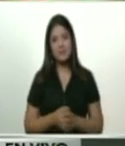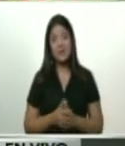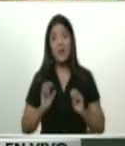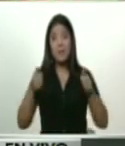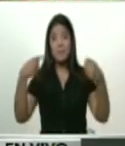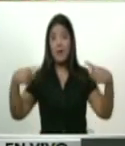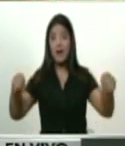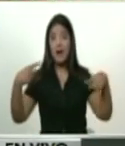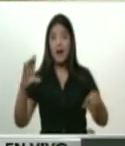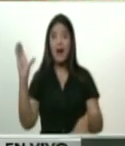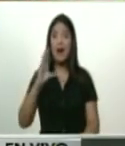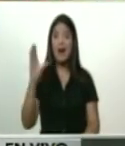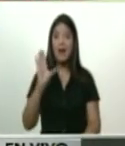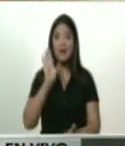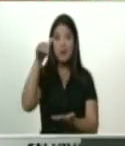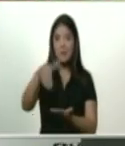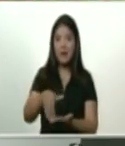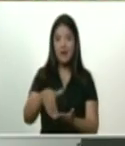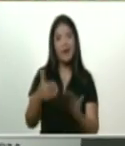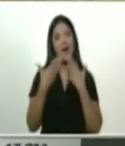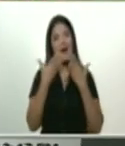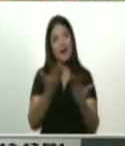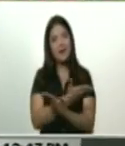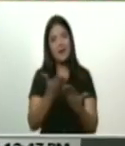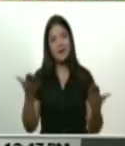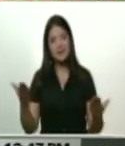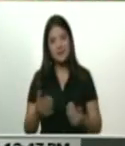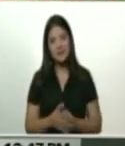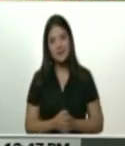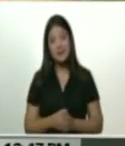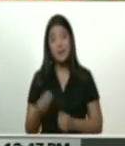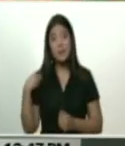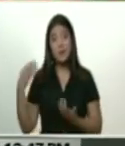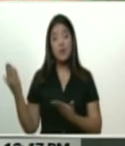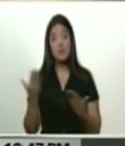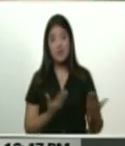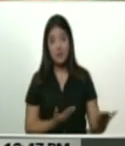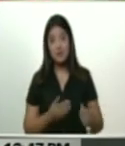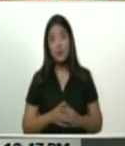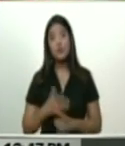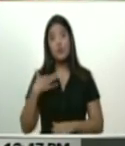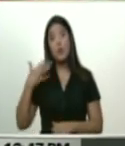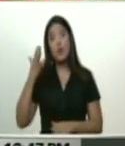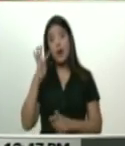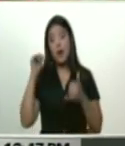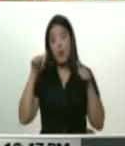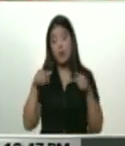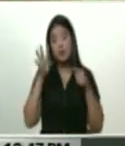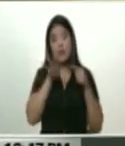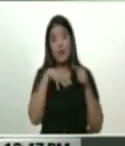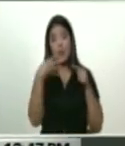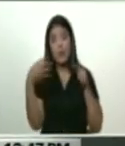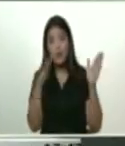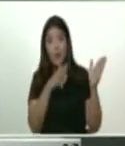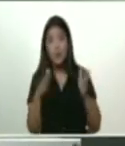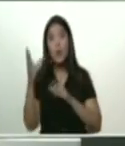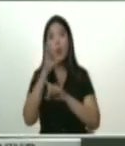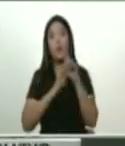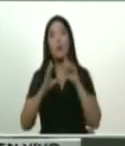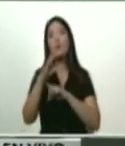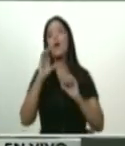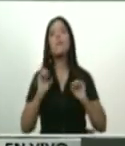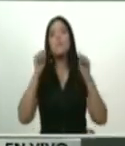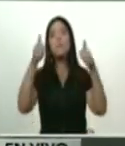Caracas y suena Maracay. Muchas gracias de nuevo, Jorge, por la invitación. Y creo que con esta agenda cultural